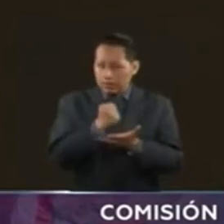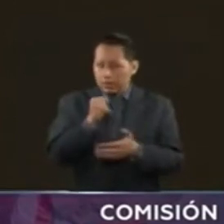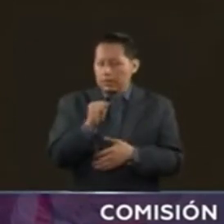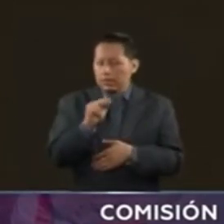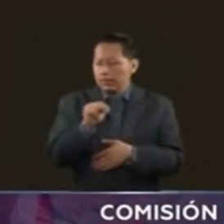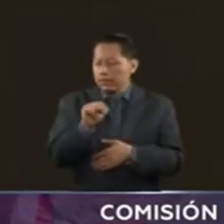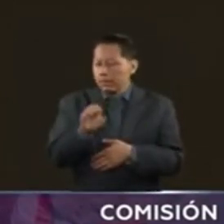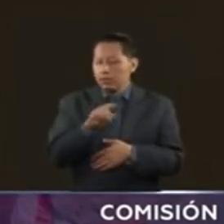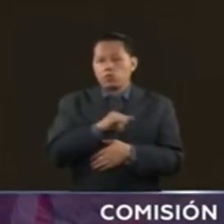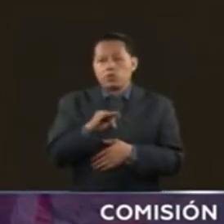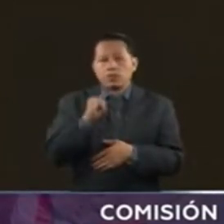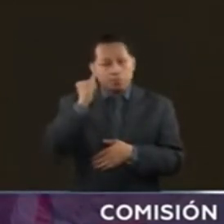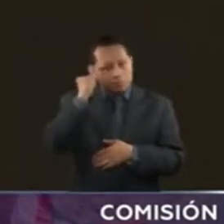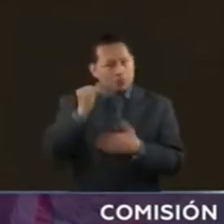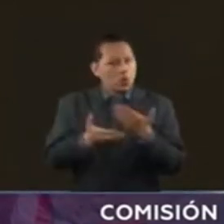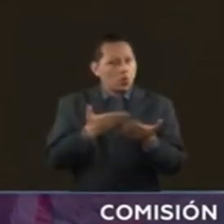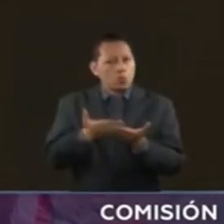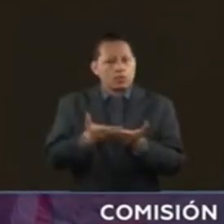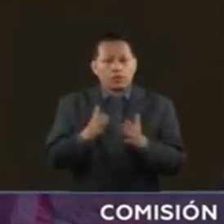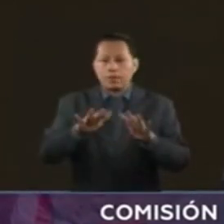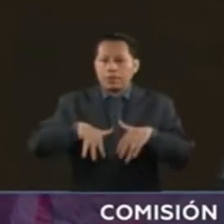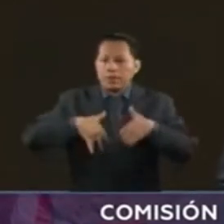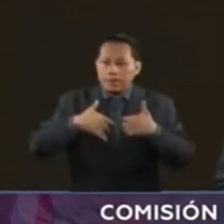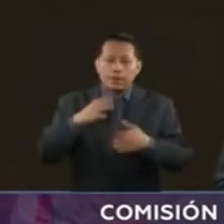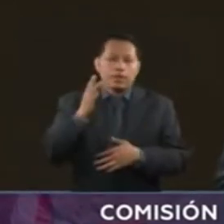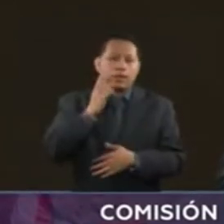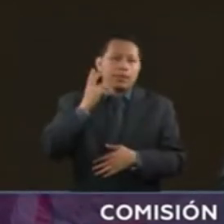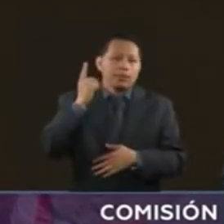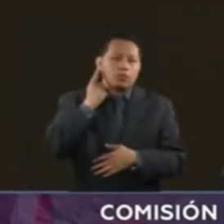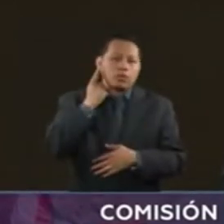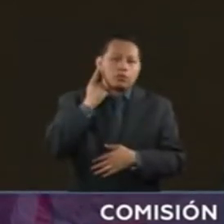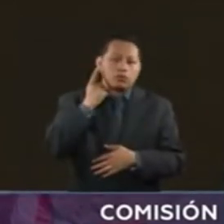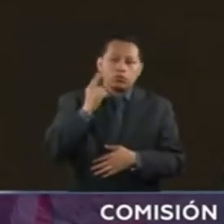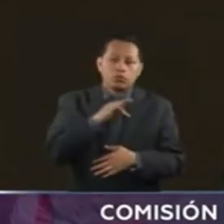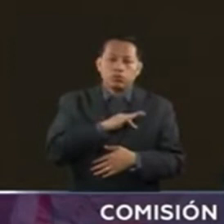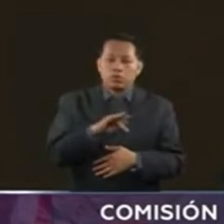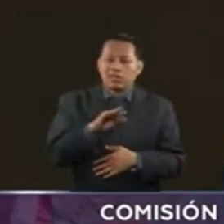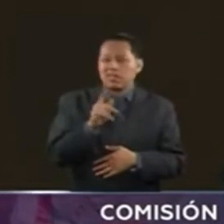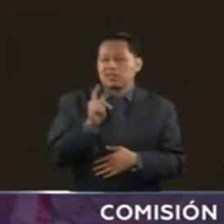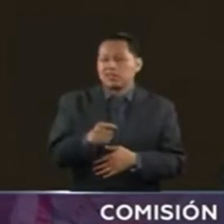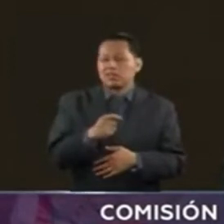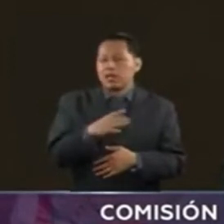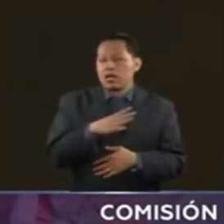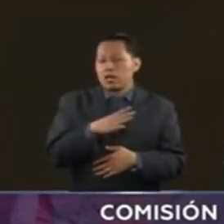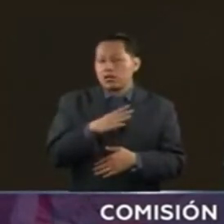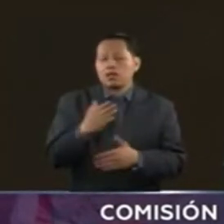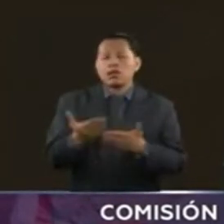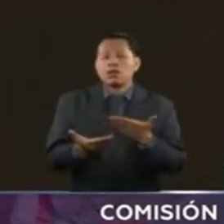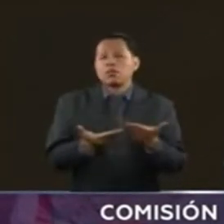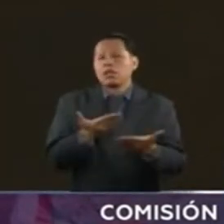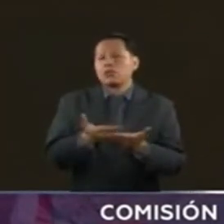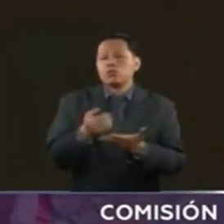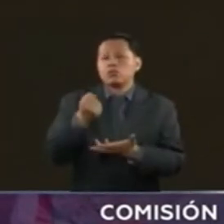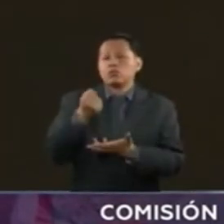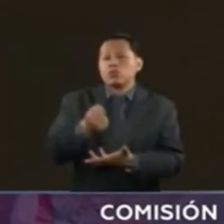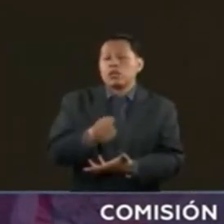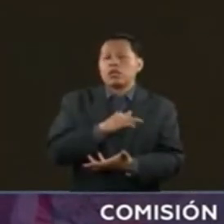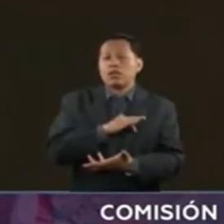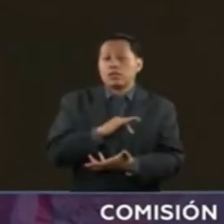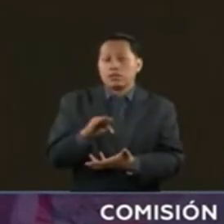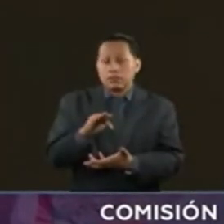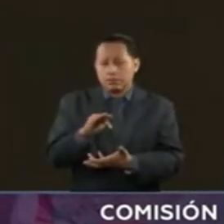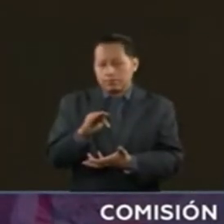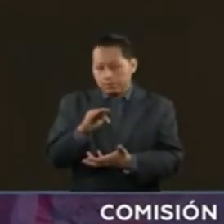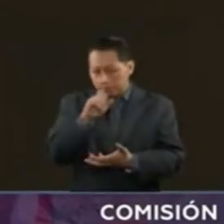presentó una propuesta entre el pleno de la cámara de diputados en el presupuesto de egresos de la federación